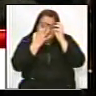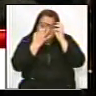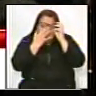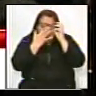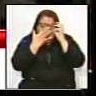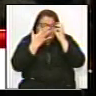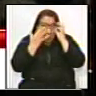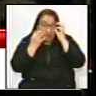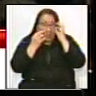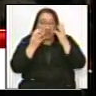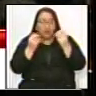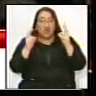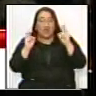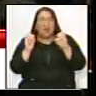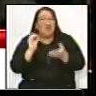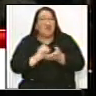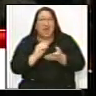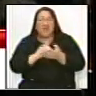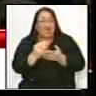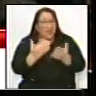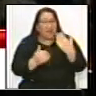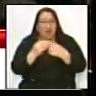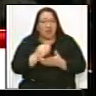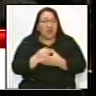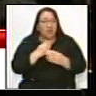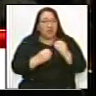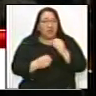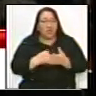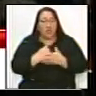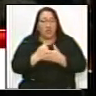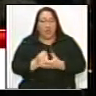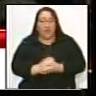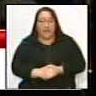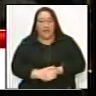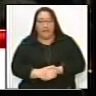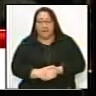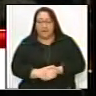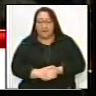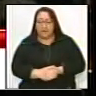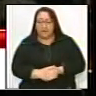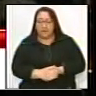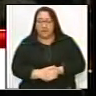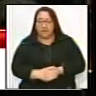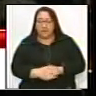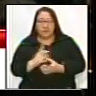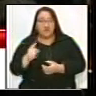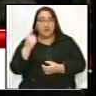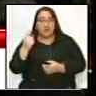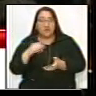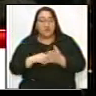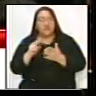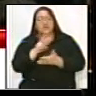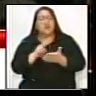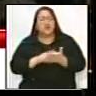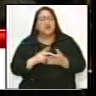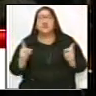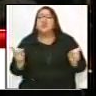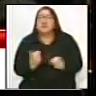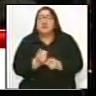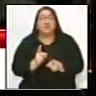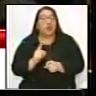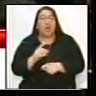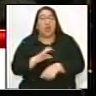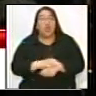gusta. Queremos tener más casos todavía. Y no solamente es hacer una lectura rápida y simple, no. Los